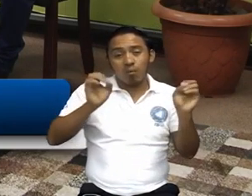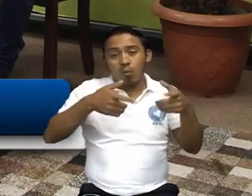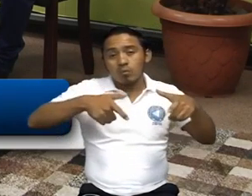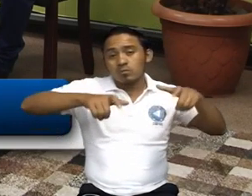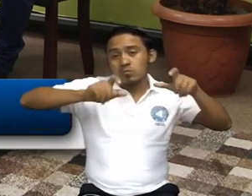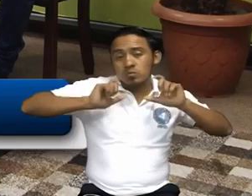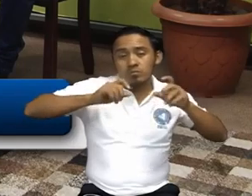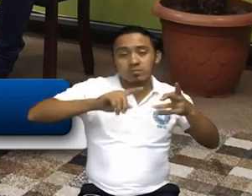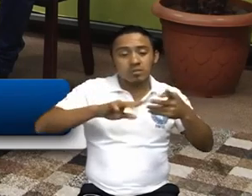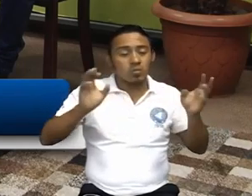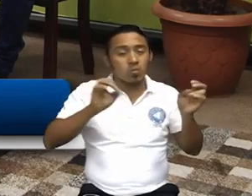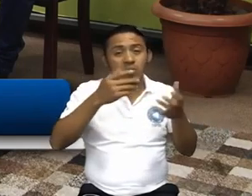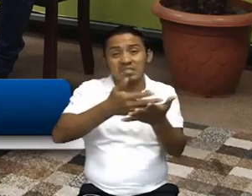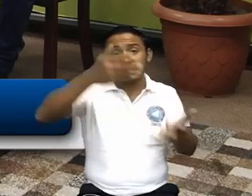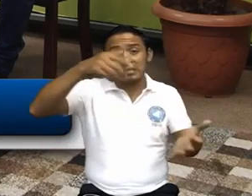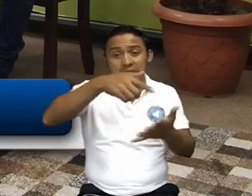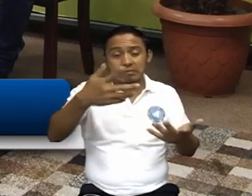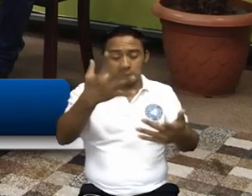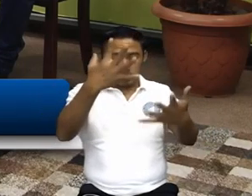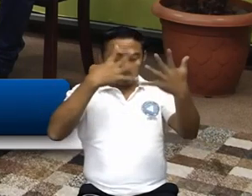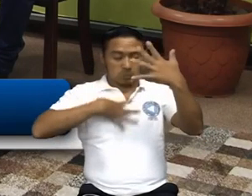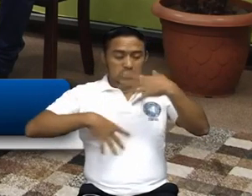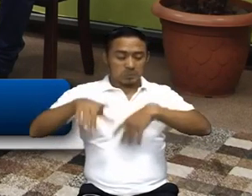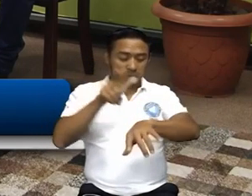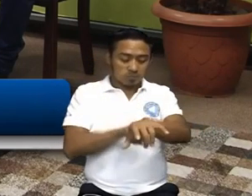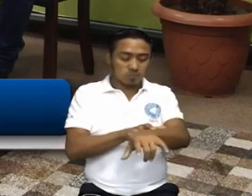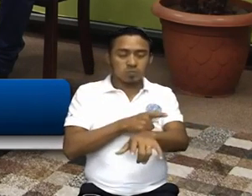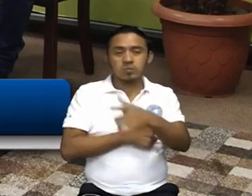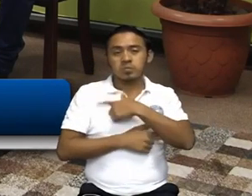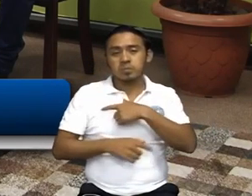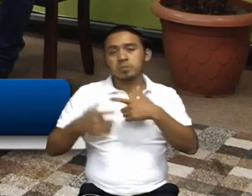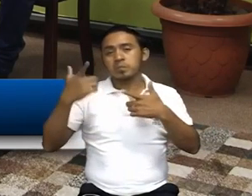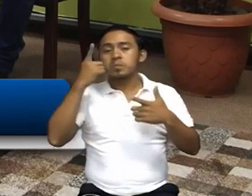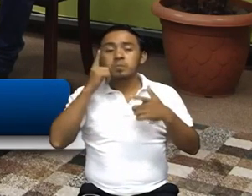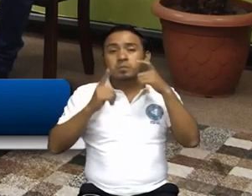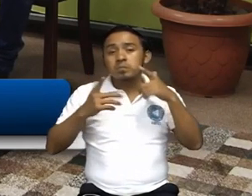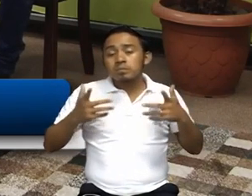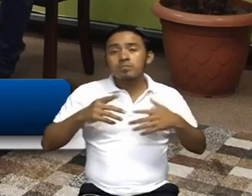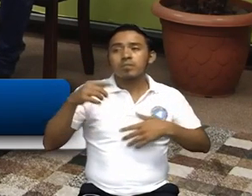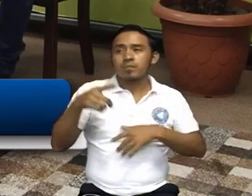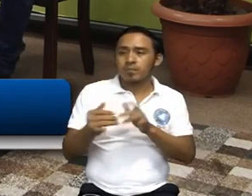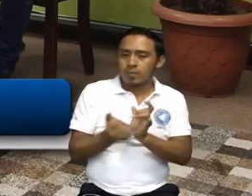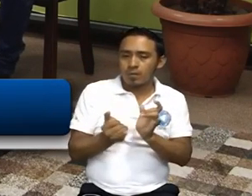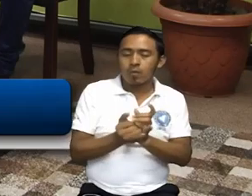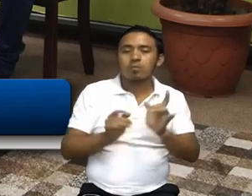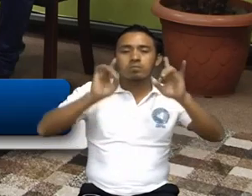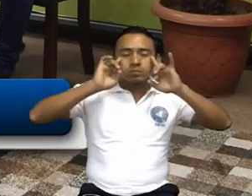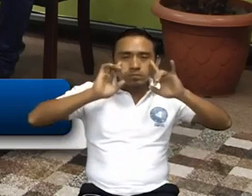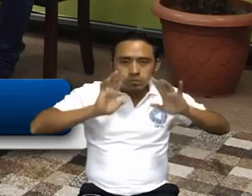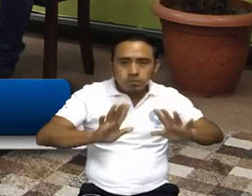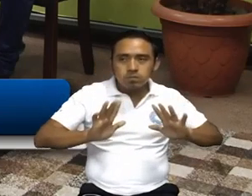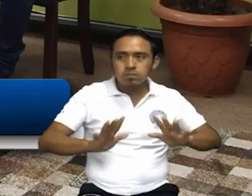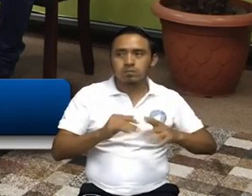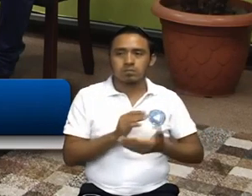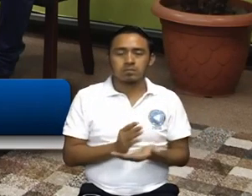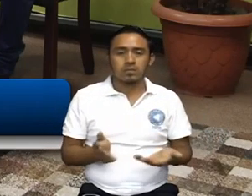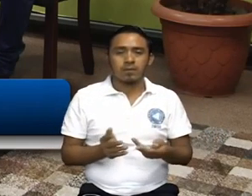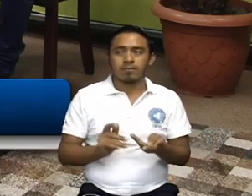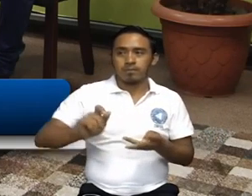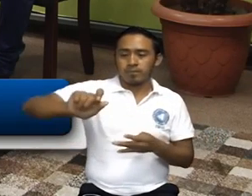sopa o líquido caliente, y ahí donde sufre las quemaduras. Imagínese que hasta en eso hay que tener sumo cuidado, o sea, no dejar